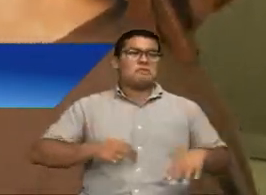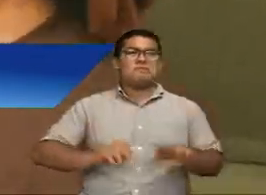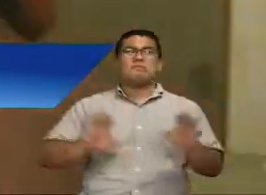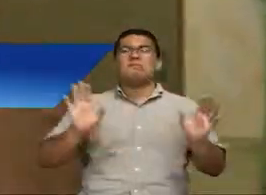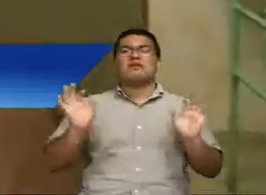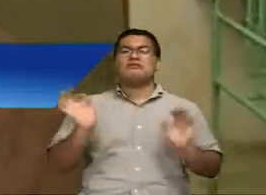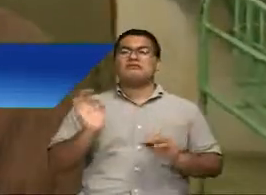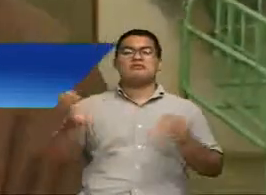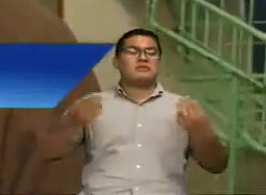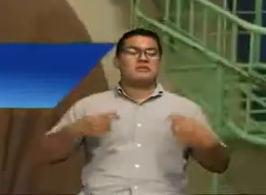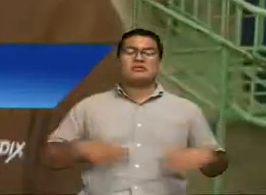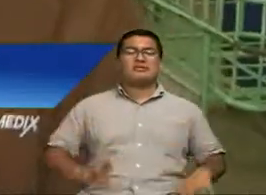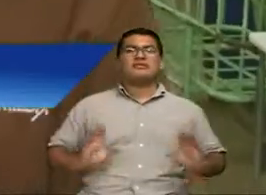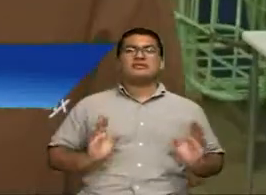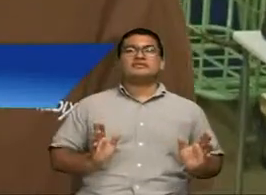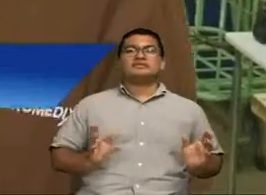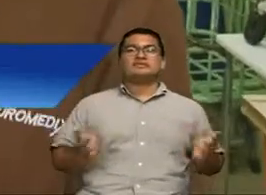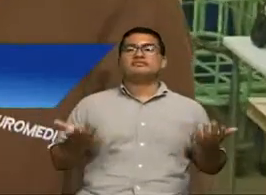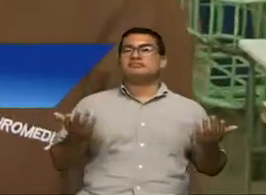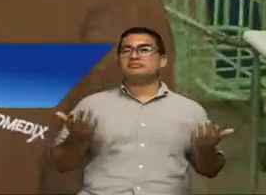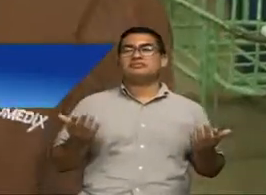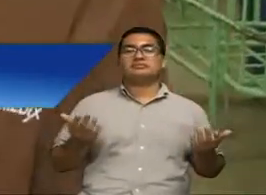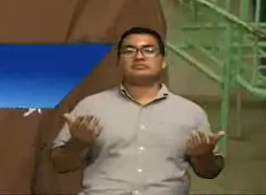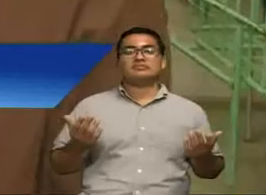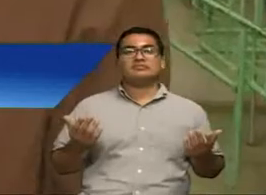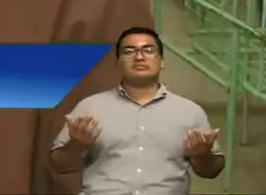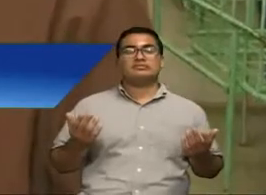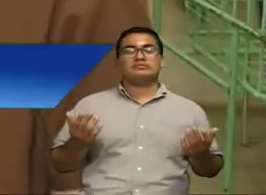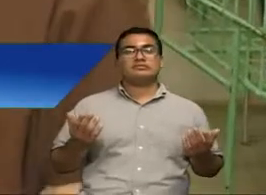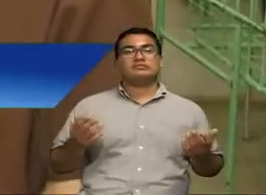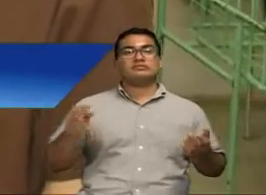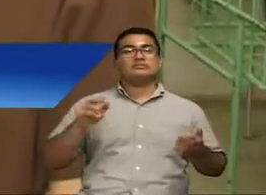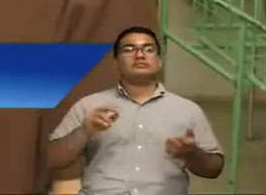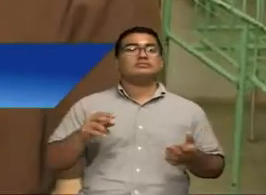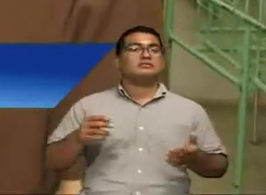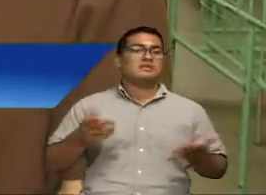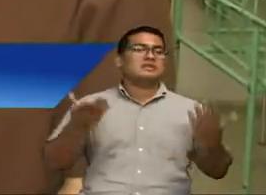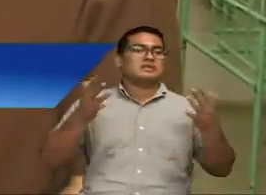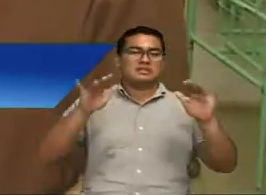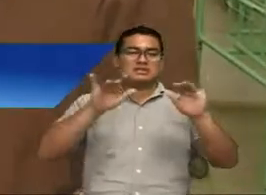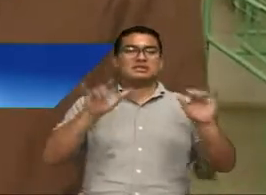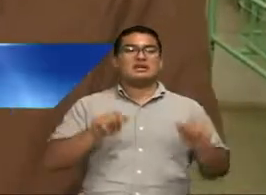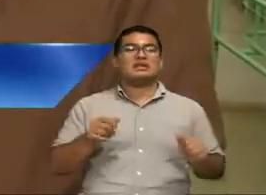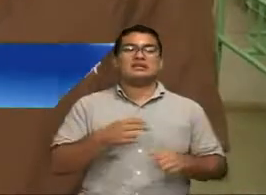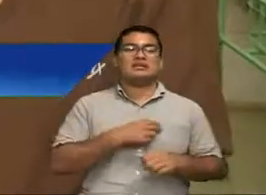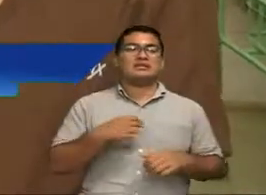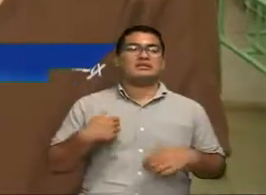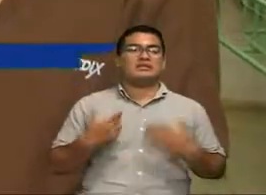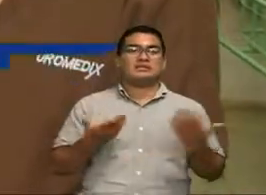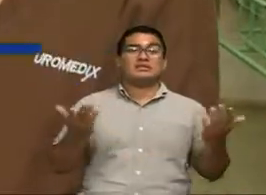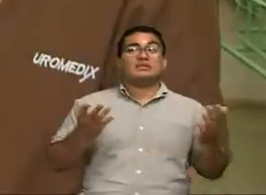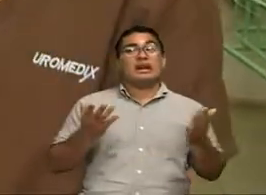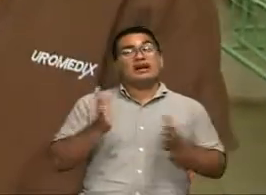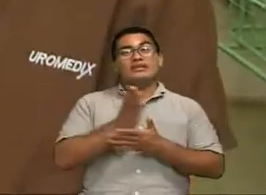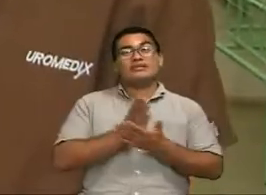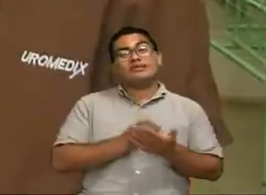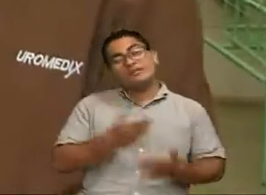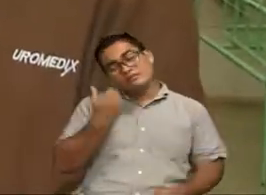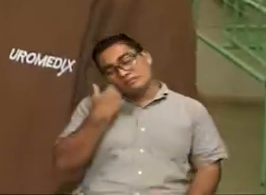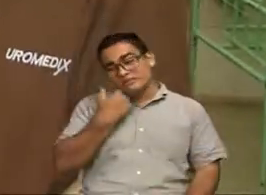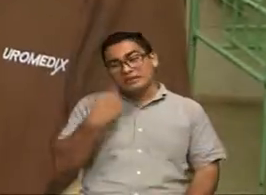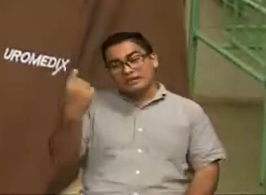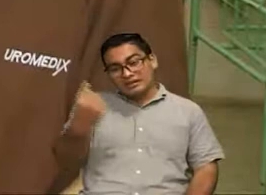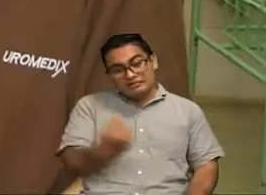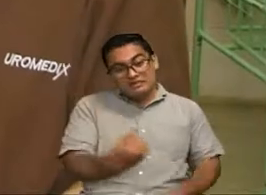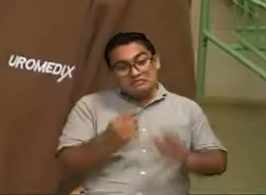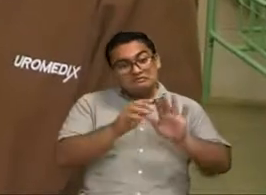de otra forma. Y así ha pasado, porque a veces ella viene muy tímida. Cuando viene aquí,